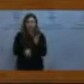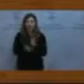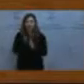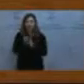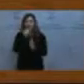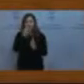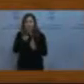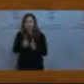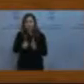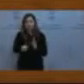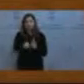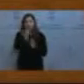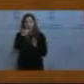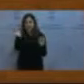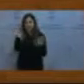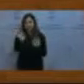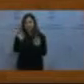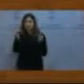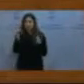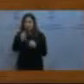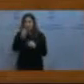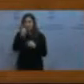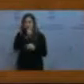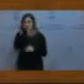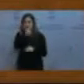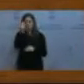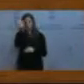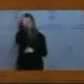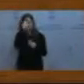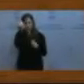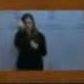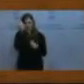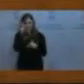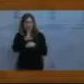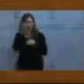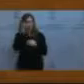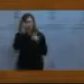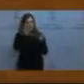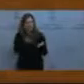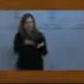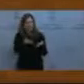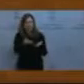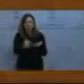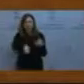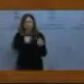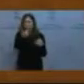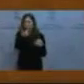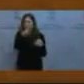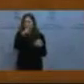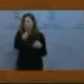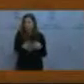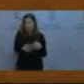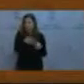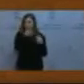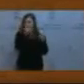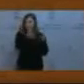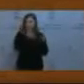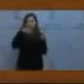preguntarse, señora consejera, por qué no ha sido aprobado. Porque está hecha una descripción de la sesión del día 22 muy